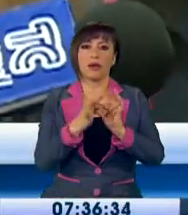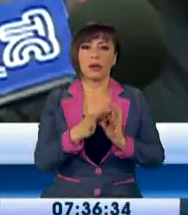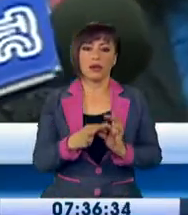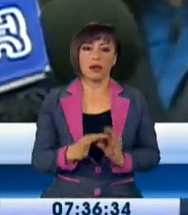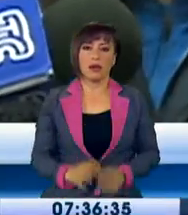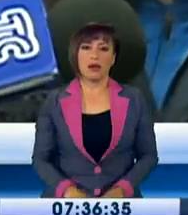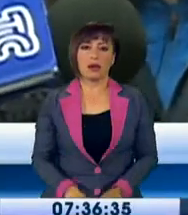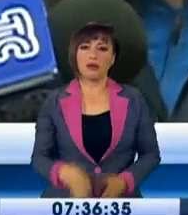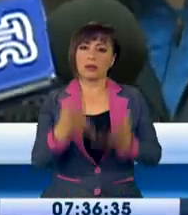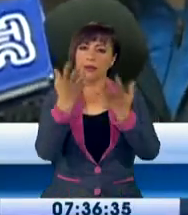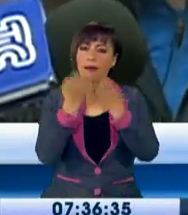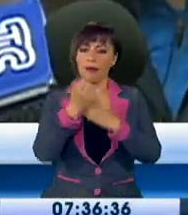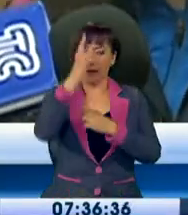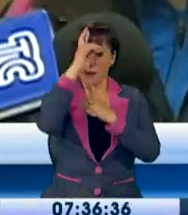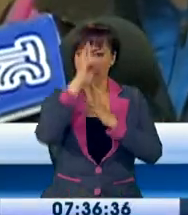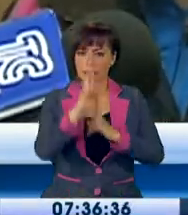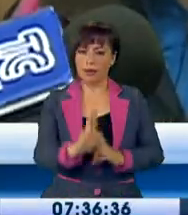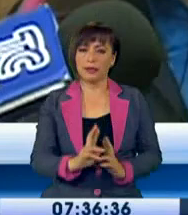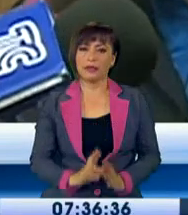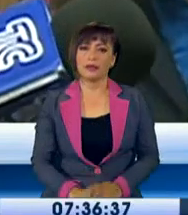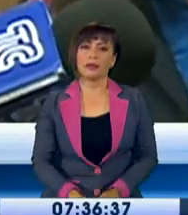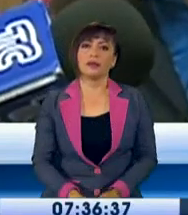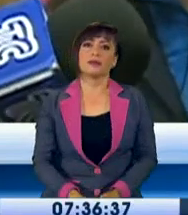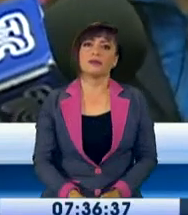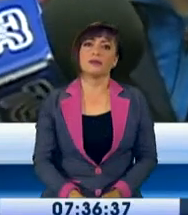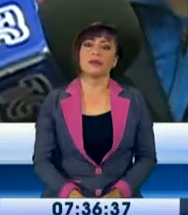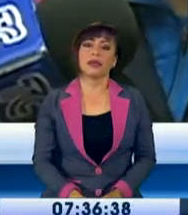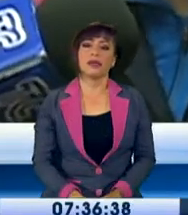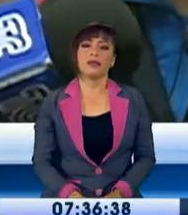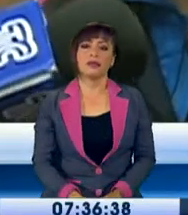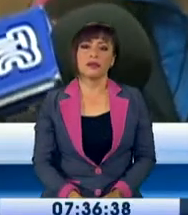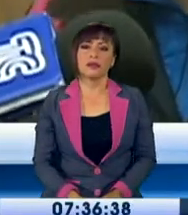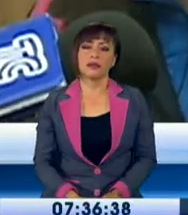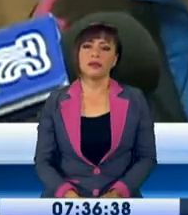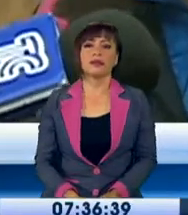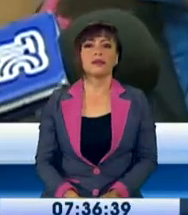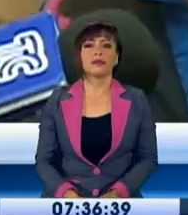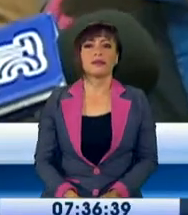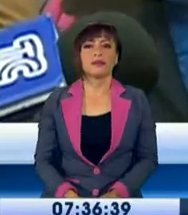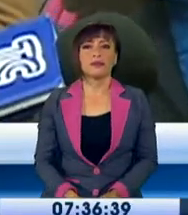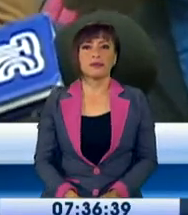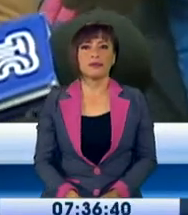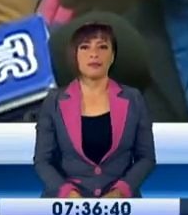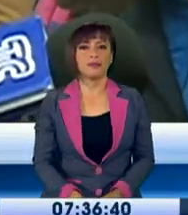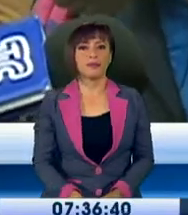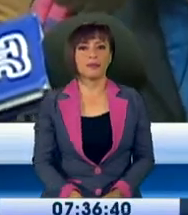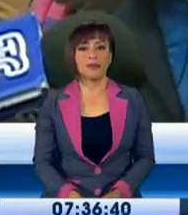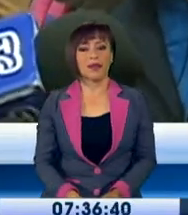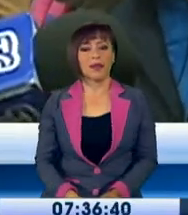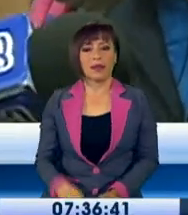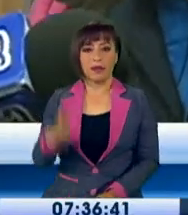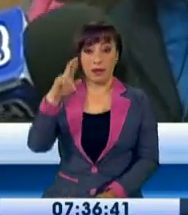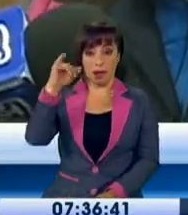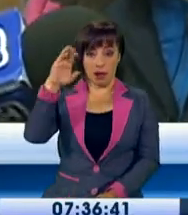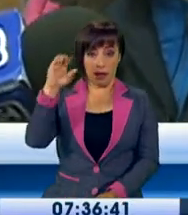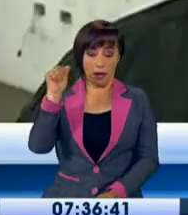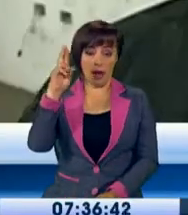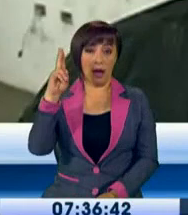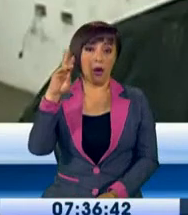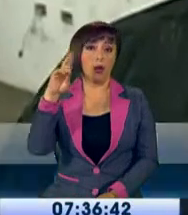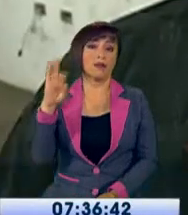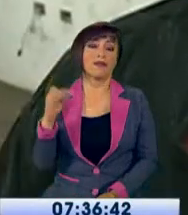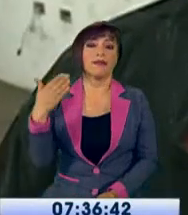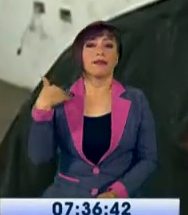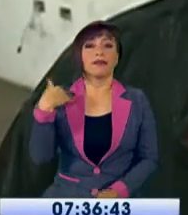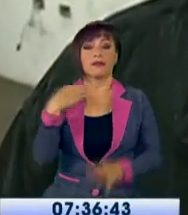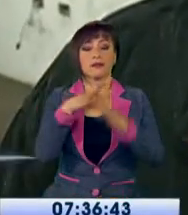debemos respetar ese infinito amor que tiene Antonio Ricaurte para con su familia. Es